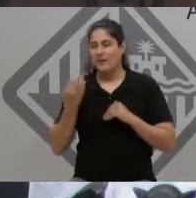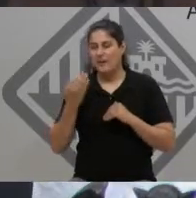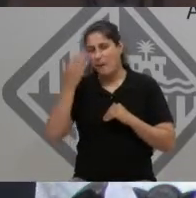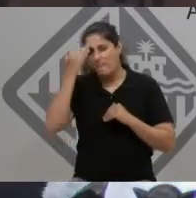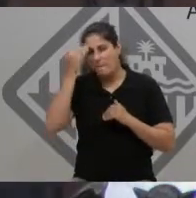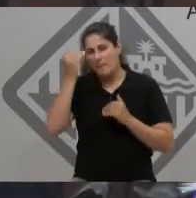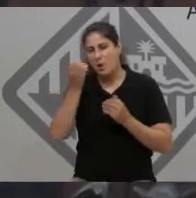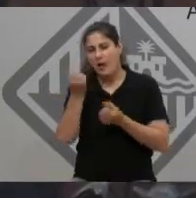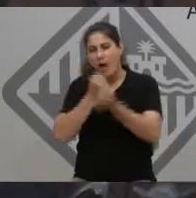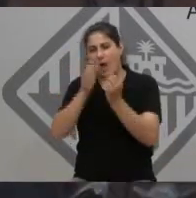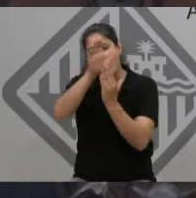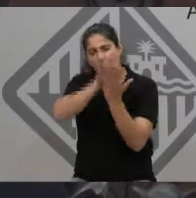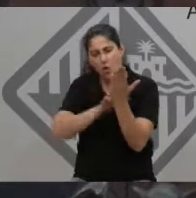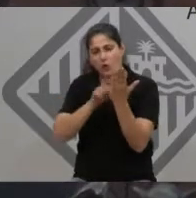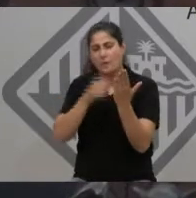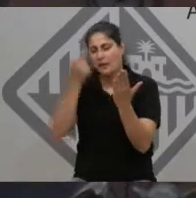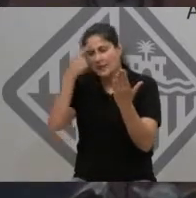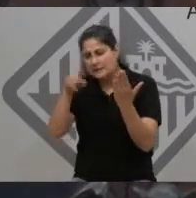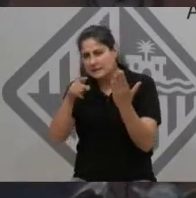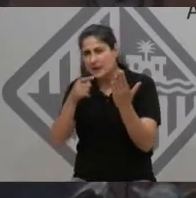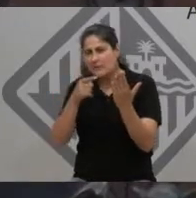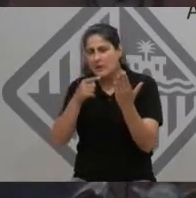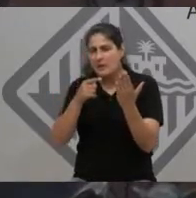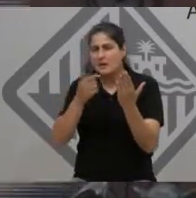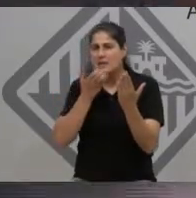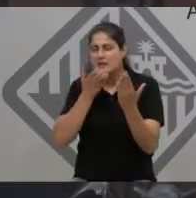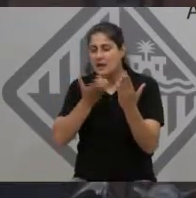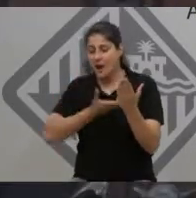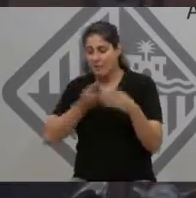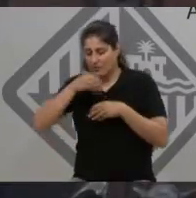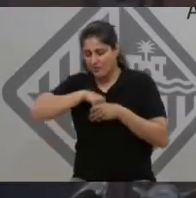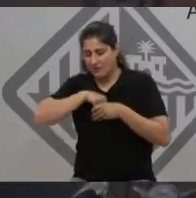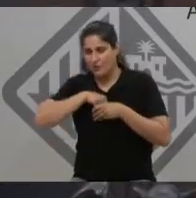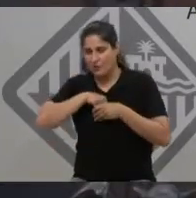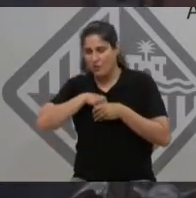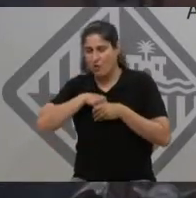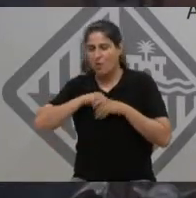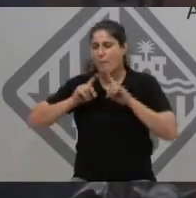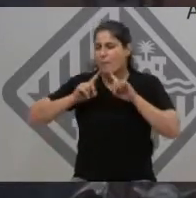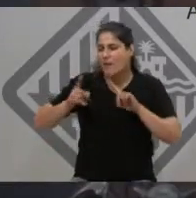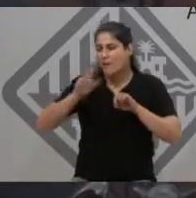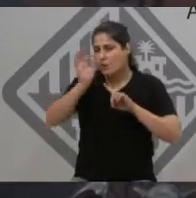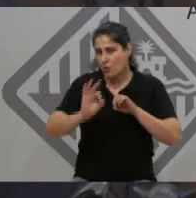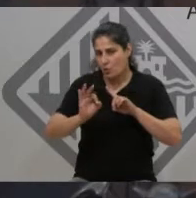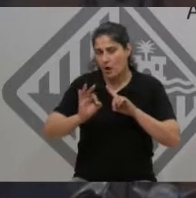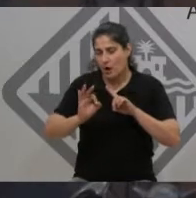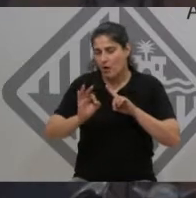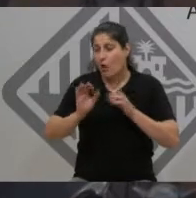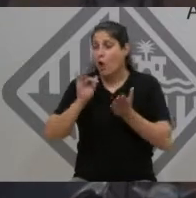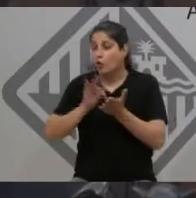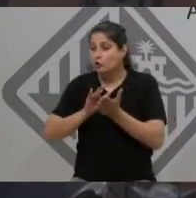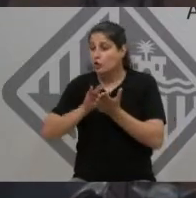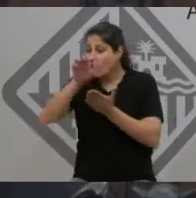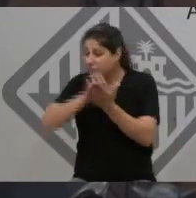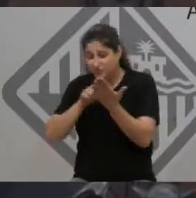obviamente, una memoria que establezca cuáles van a ser los beneficios de esa municipalización del servicio. Por tanto, en tanto en cuanto no tengamos ese